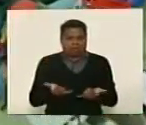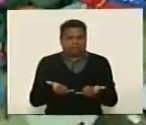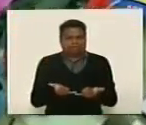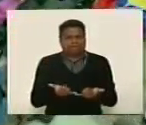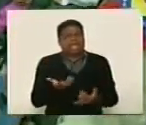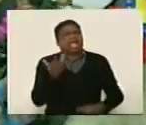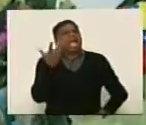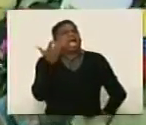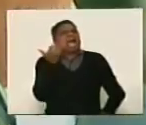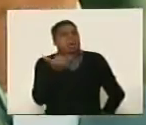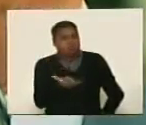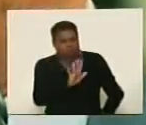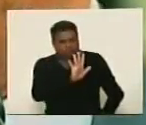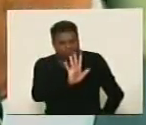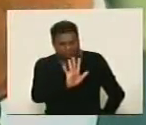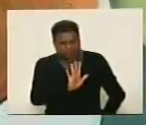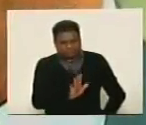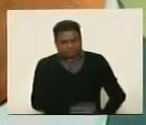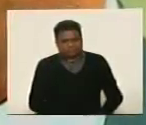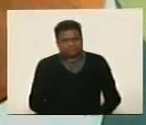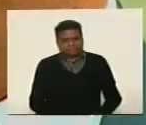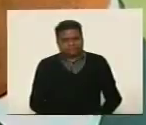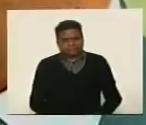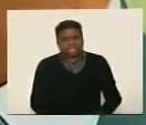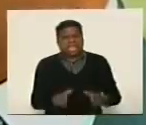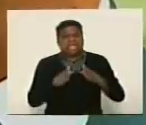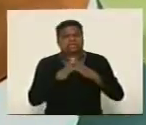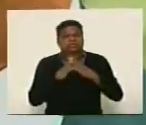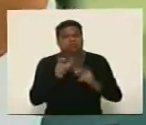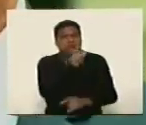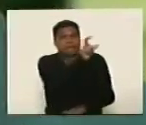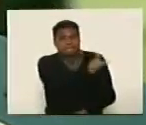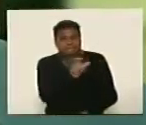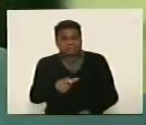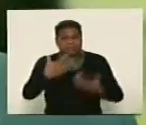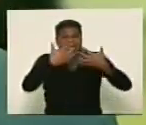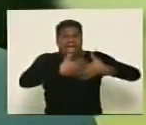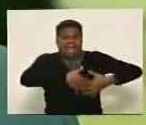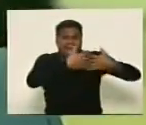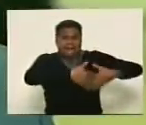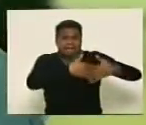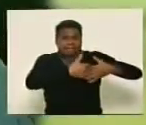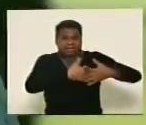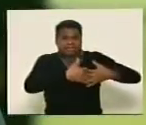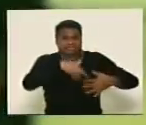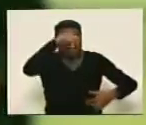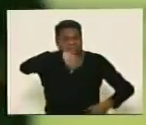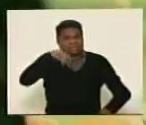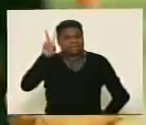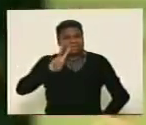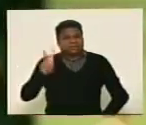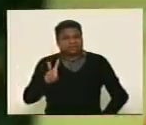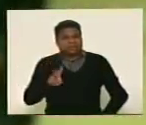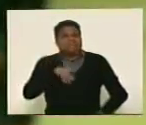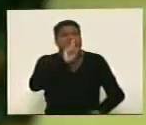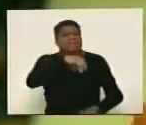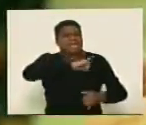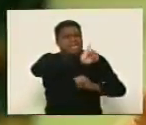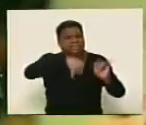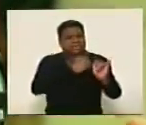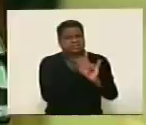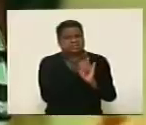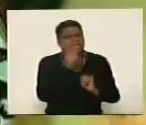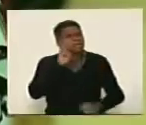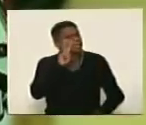alguna, esto genera en la comunidad empresarial, nacionalista y la internacional que tiene los